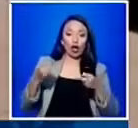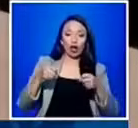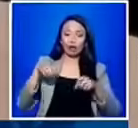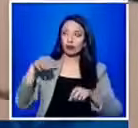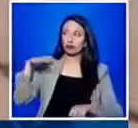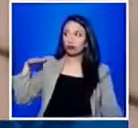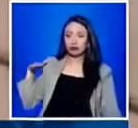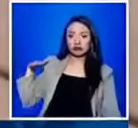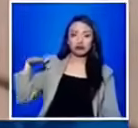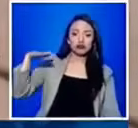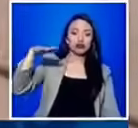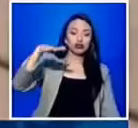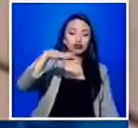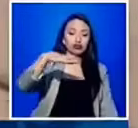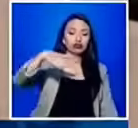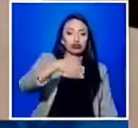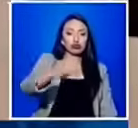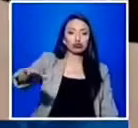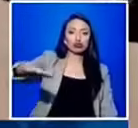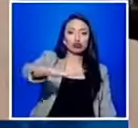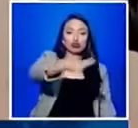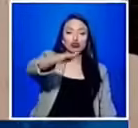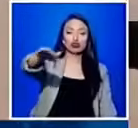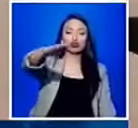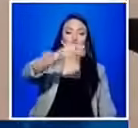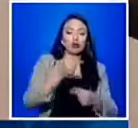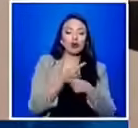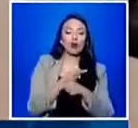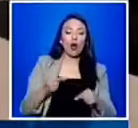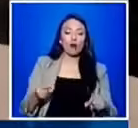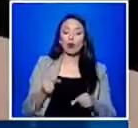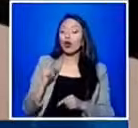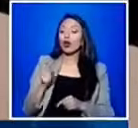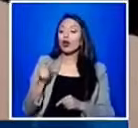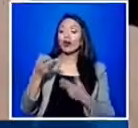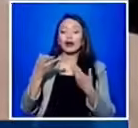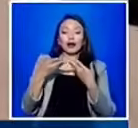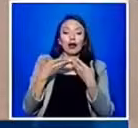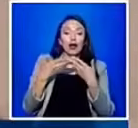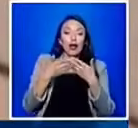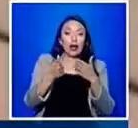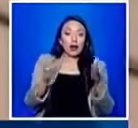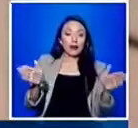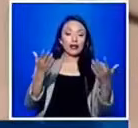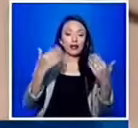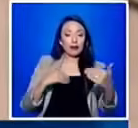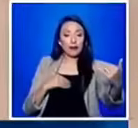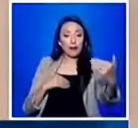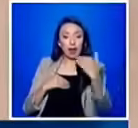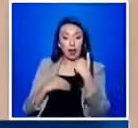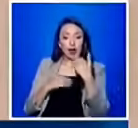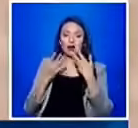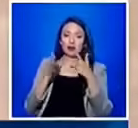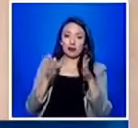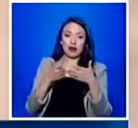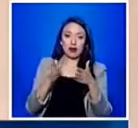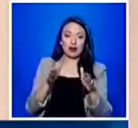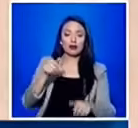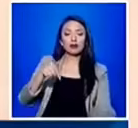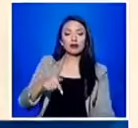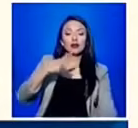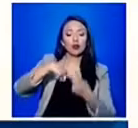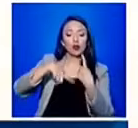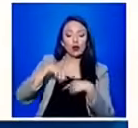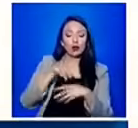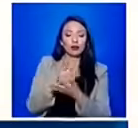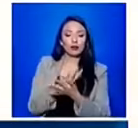sentido oriente-occidente por la avenida Los Conquistadores. En los próximos minutos se habilita el carril de bajada y de esta manera vuelve